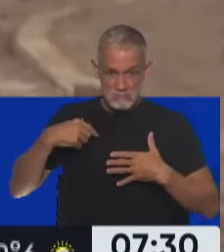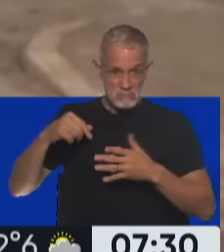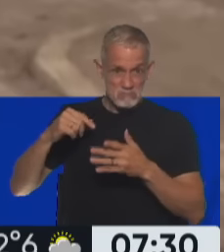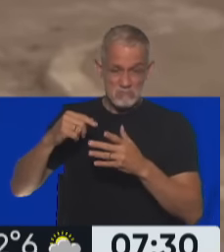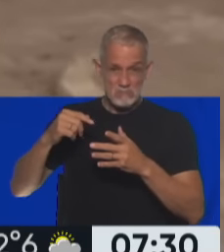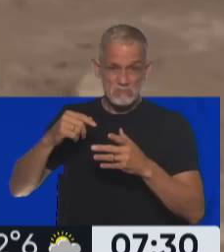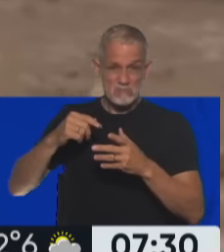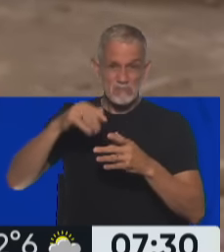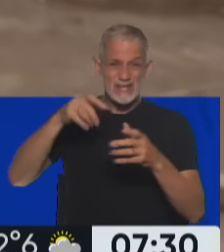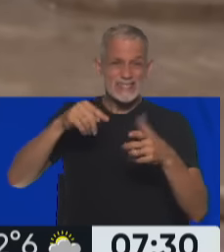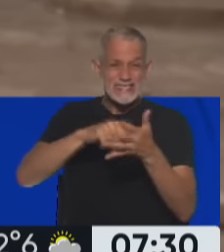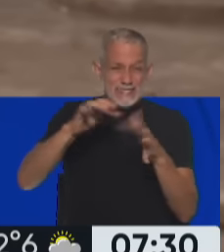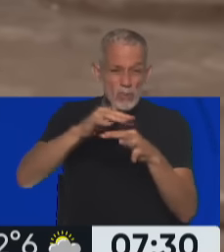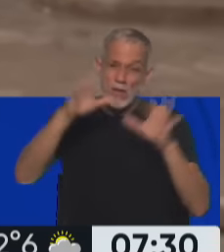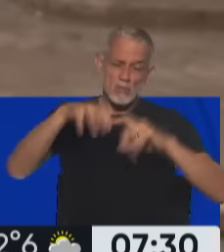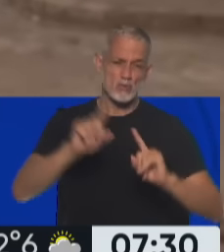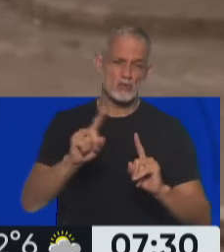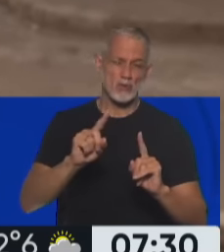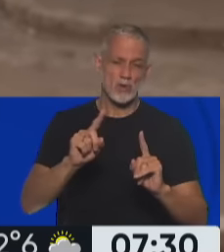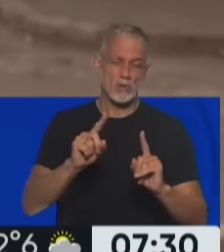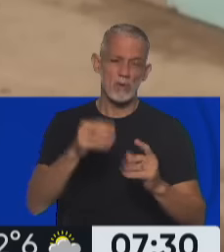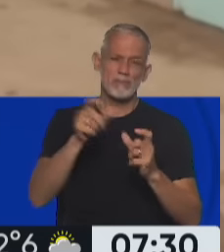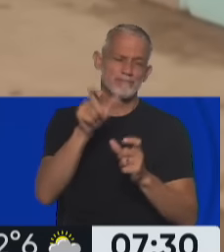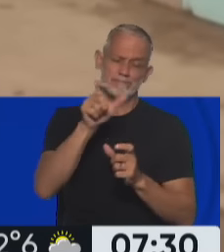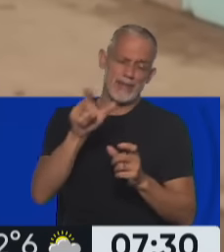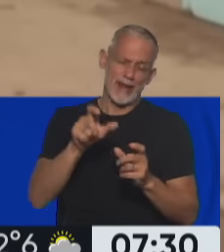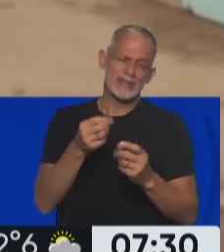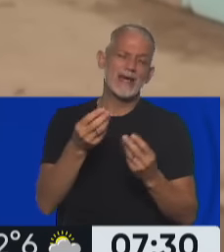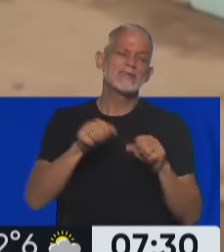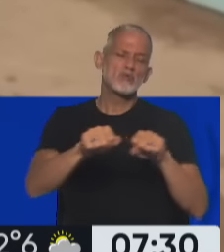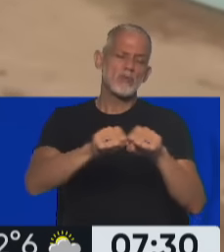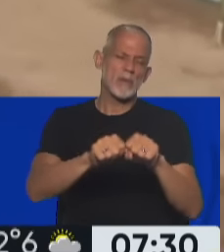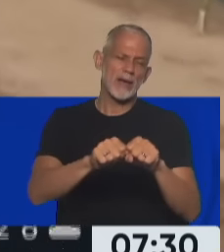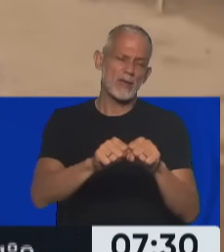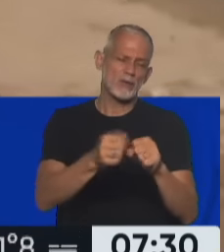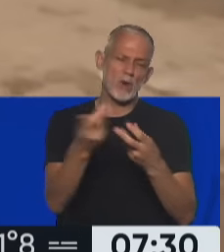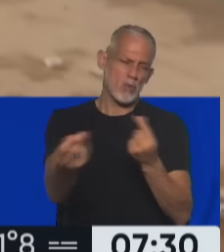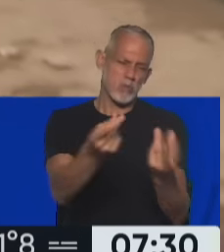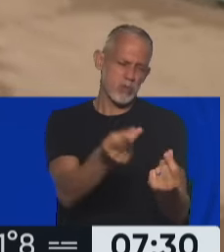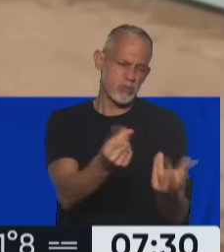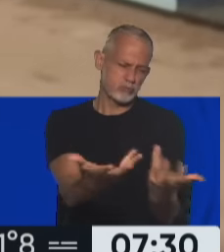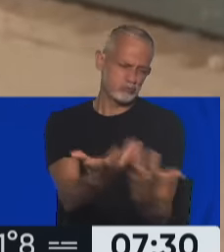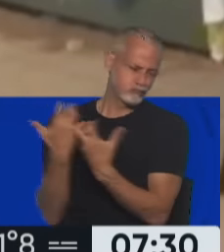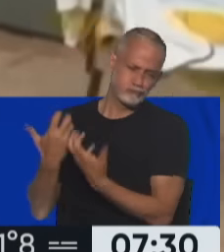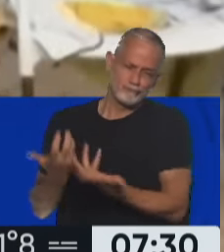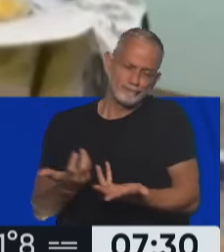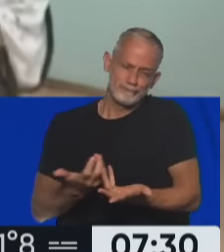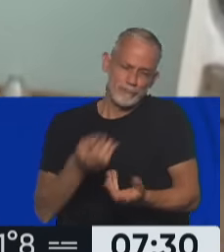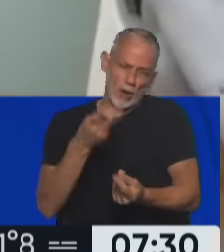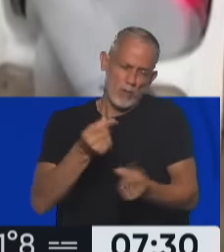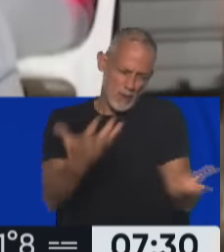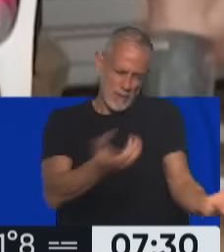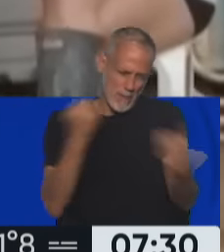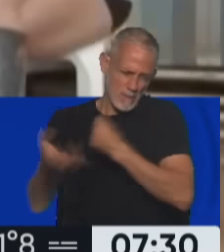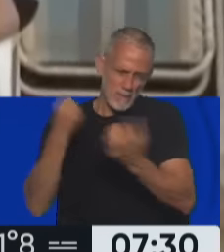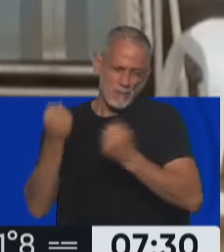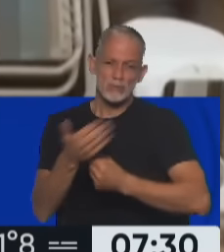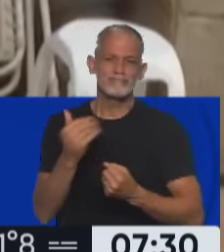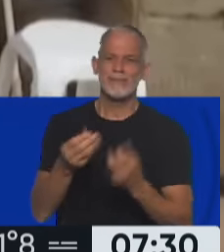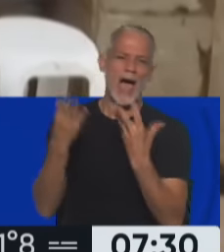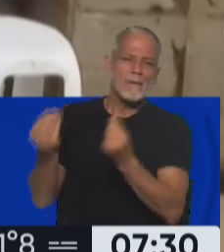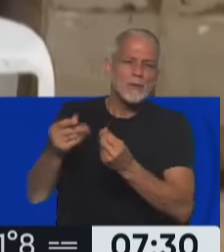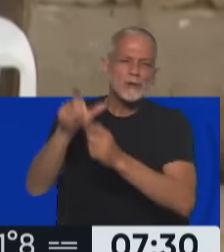los pueblos, pero la gente ha arrasado con todo lo que hay en los supermercados, en tiendas. Han comprado de manera compulsiva, en vez de brindar